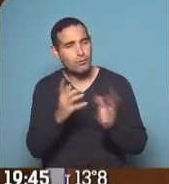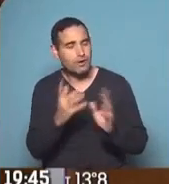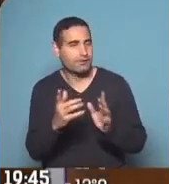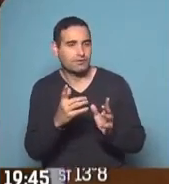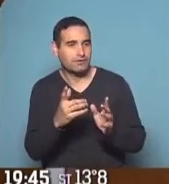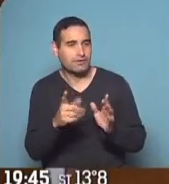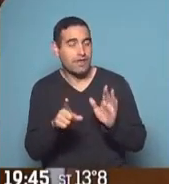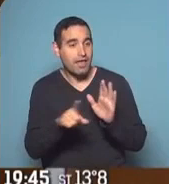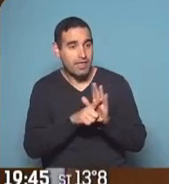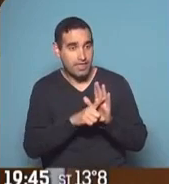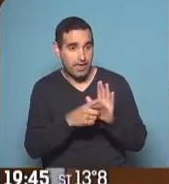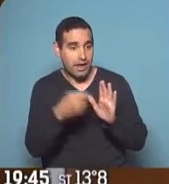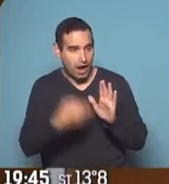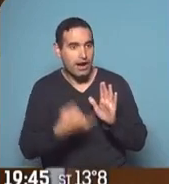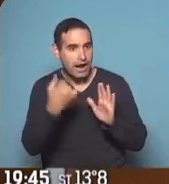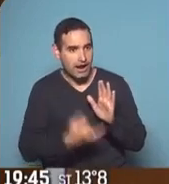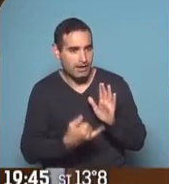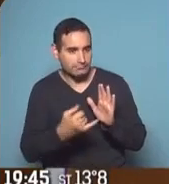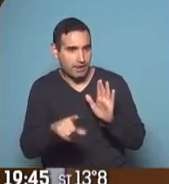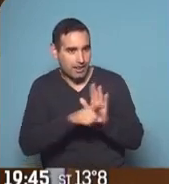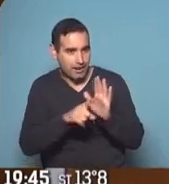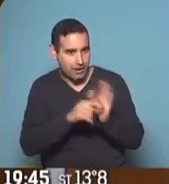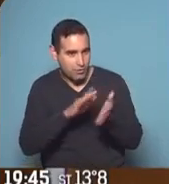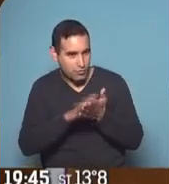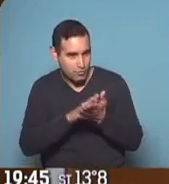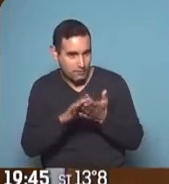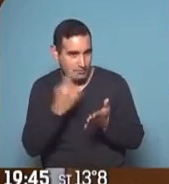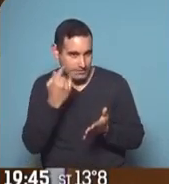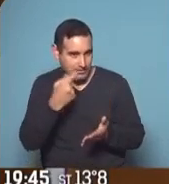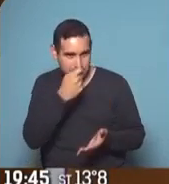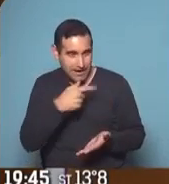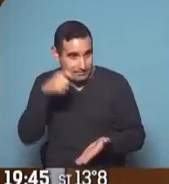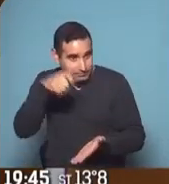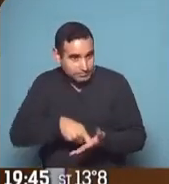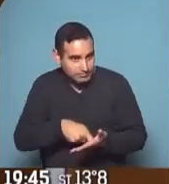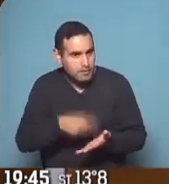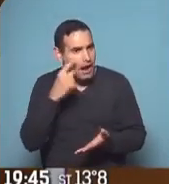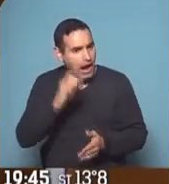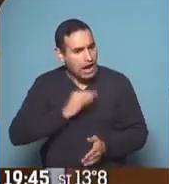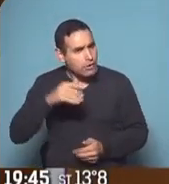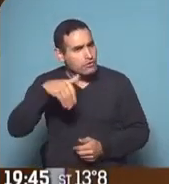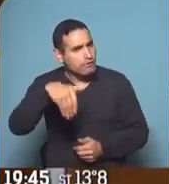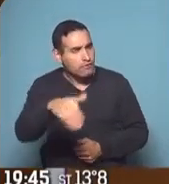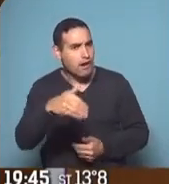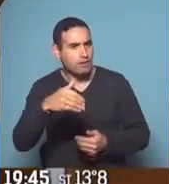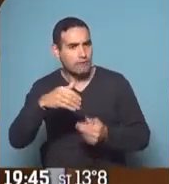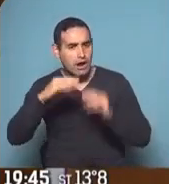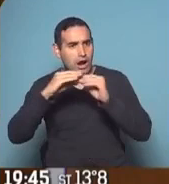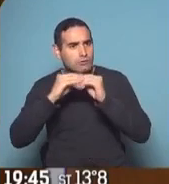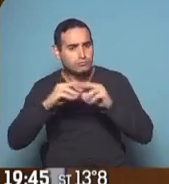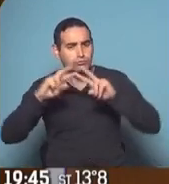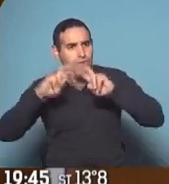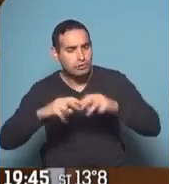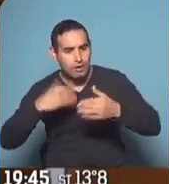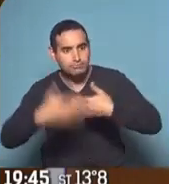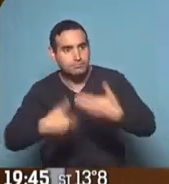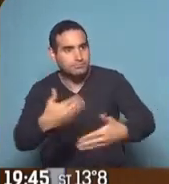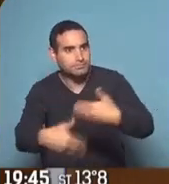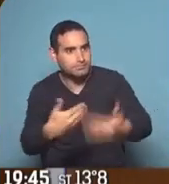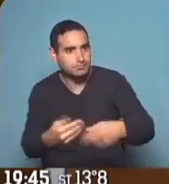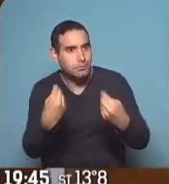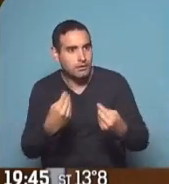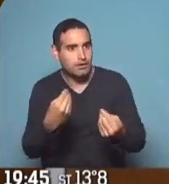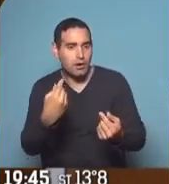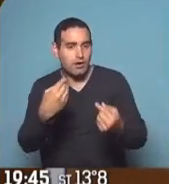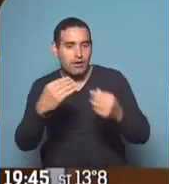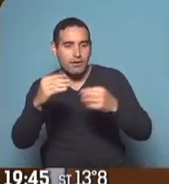dominio hoy existe la extinción de dominio yo creo que los próximos años vamos a ver causas que avancen rápidamente en términos de desapoderados